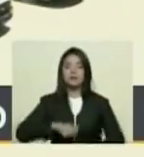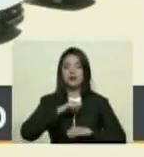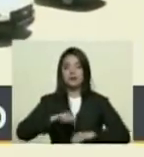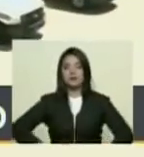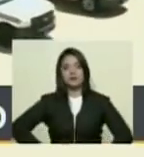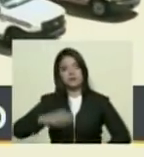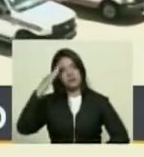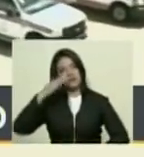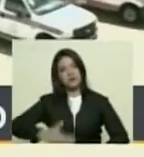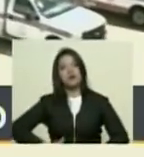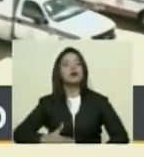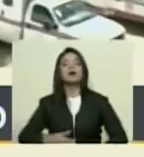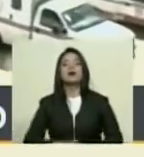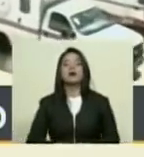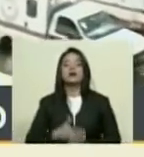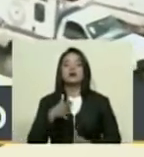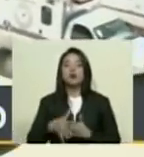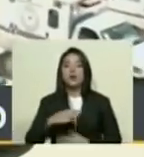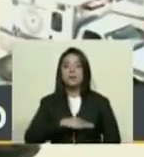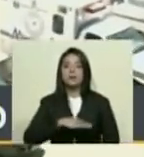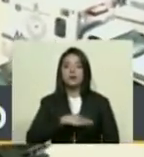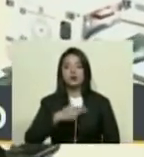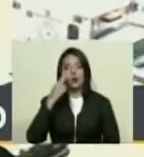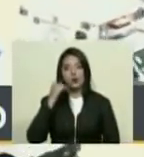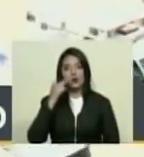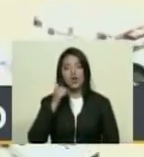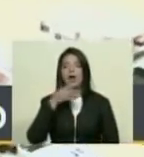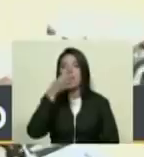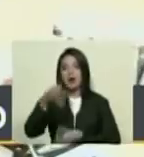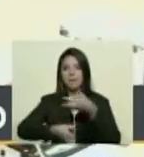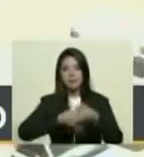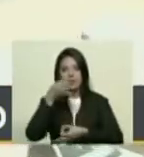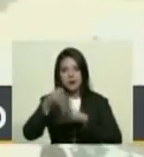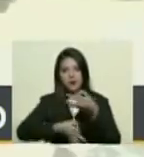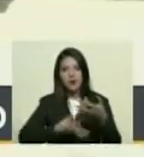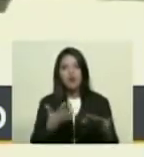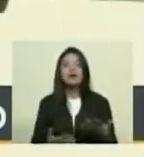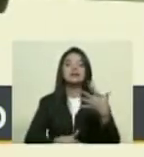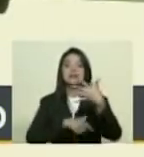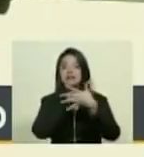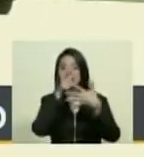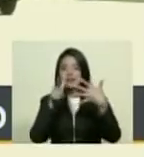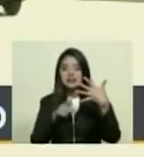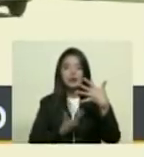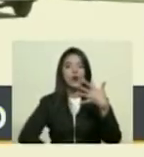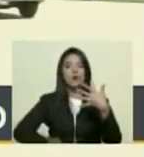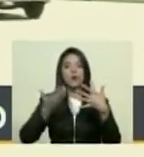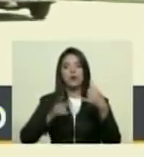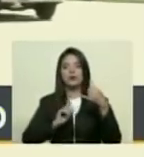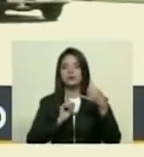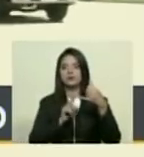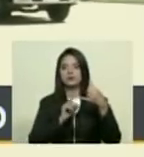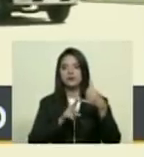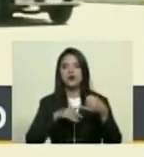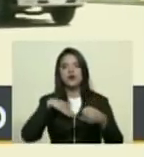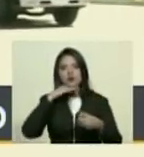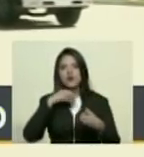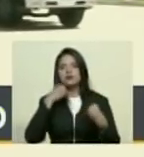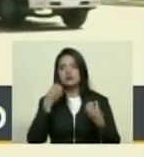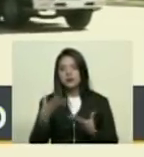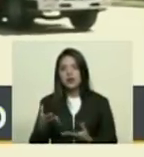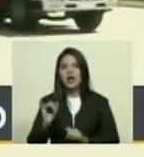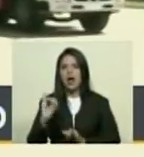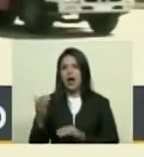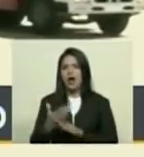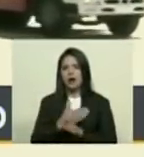Nacional Bolivariana a través de la gran misión Negro Primero. Destacaba en su discurso 5 puntos principales: el equipamiento, que ya lo anunciaba,